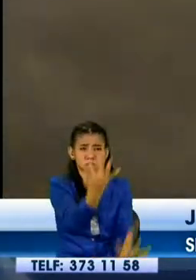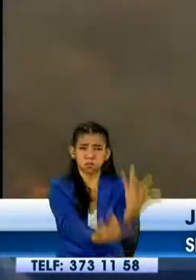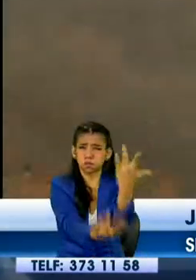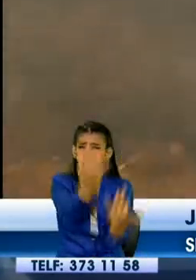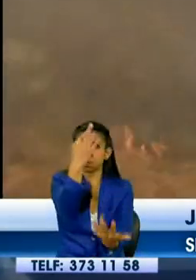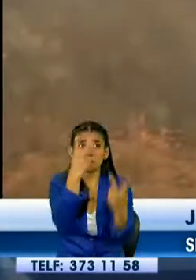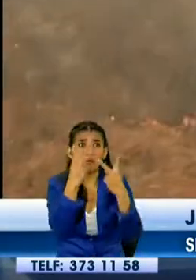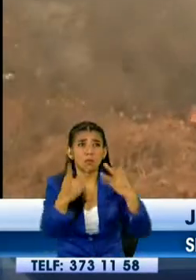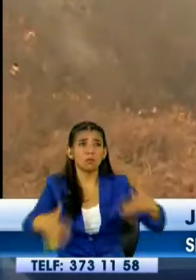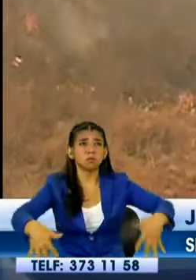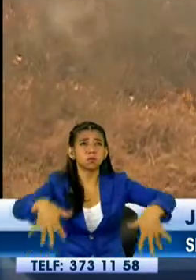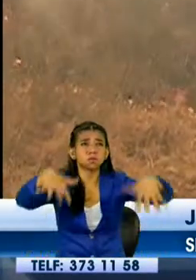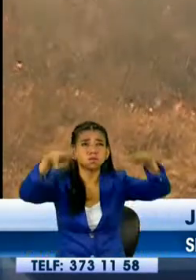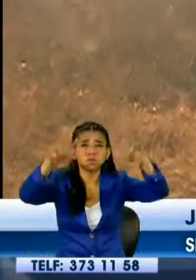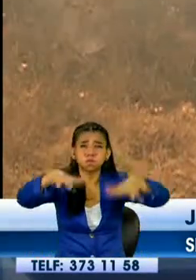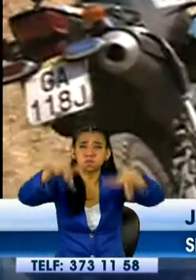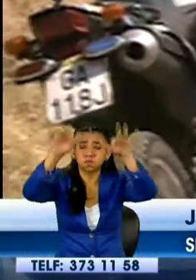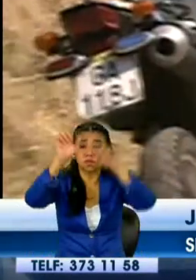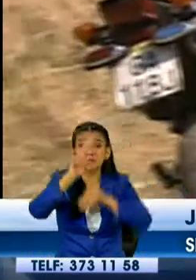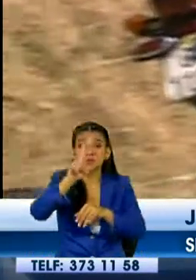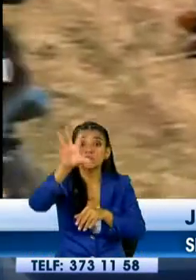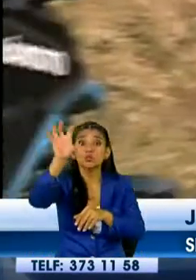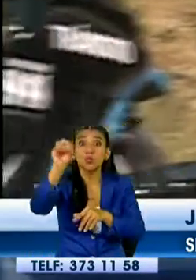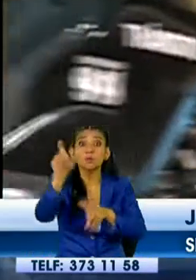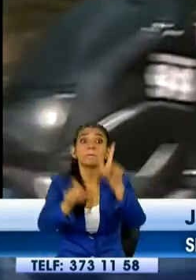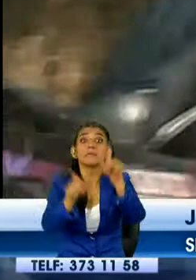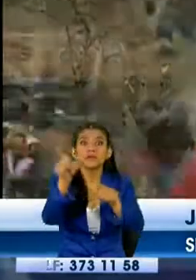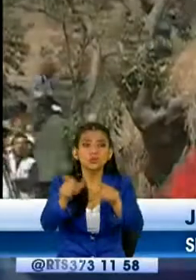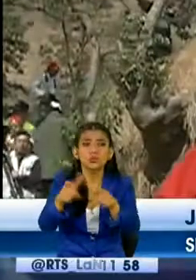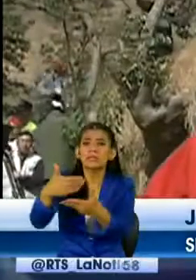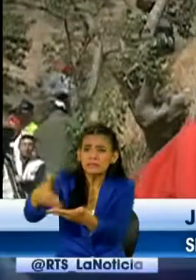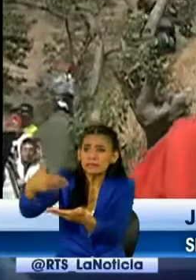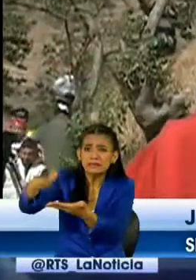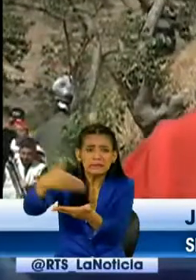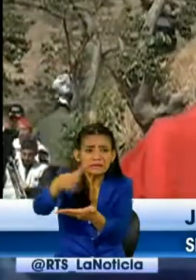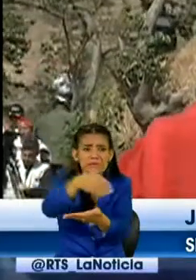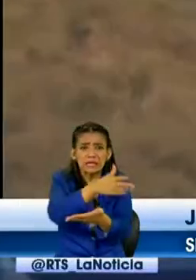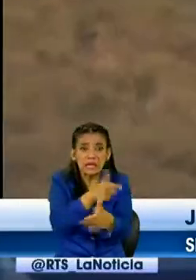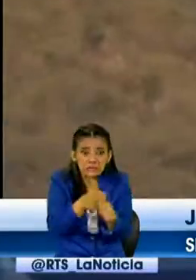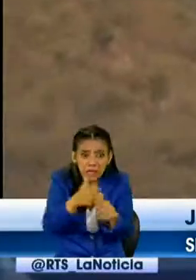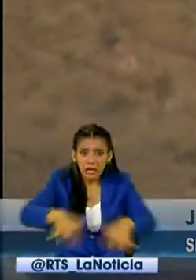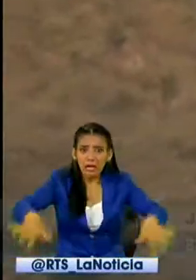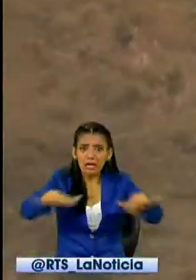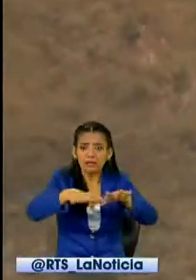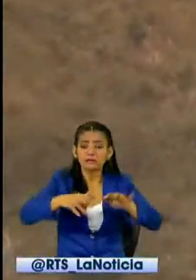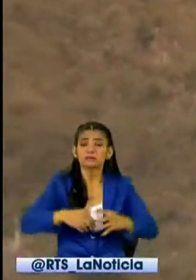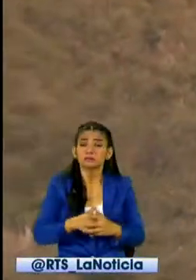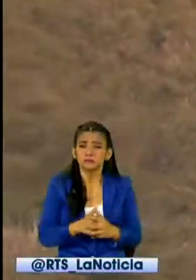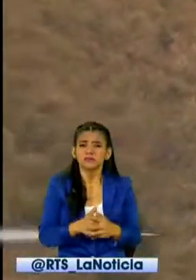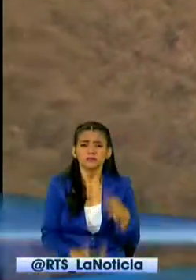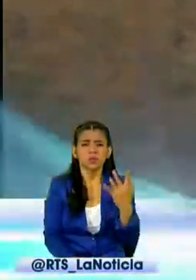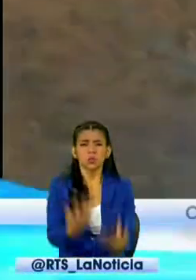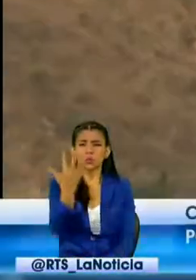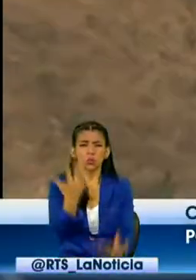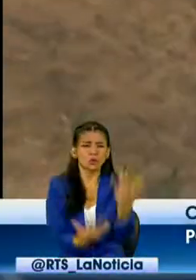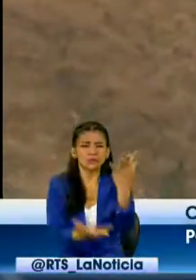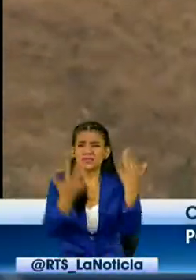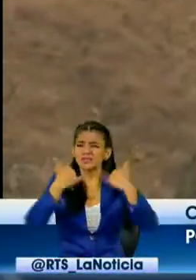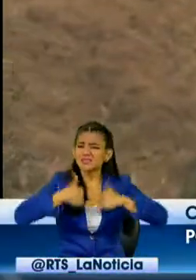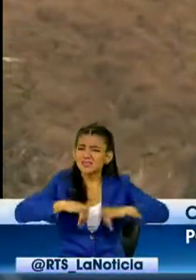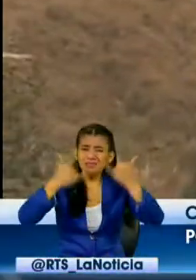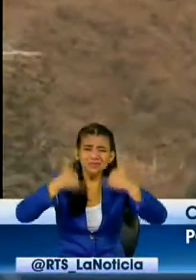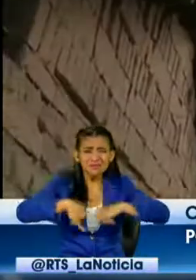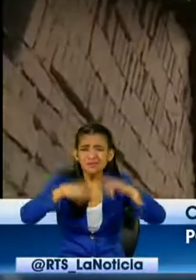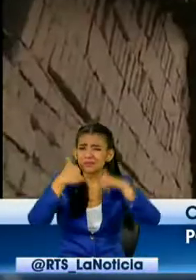que hemos tenido que evacuar hasta el momento. Son más de 150 personas las que se han evacuado desde el punto de aquí. Las llamas no daban tregua pese al